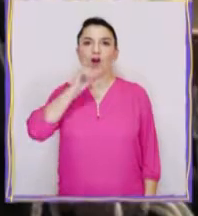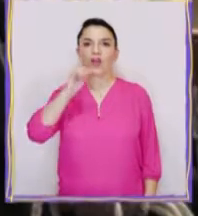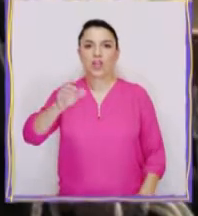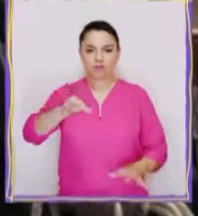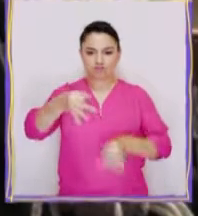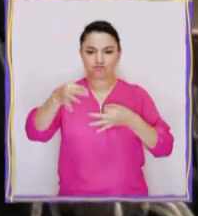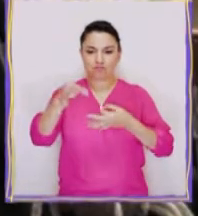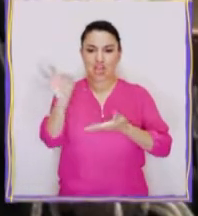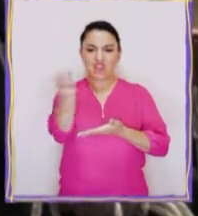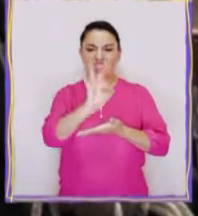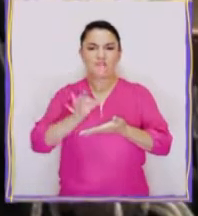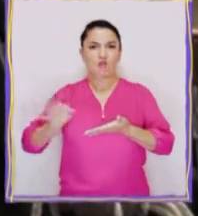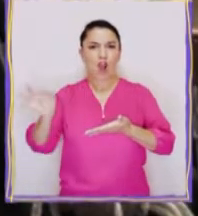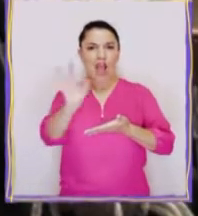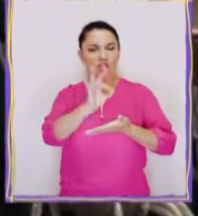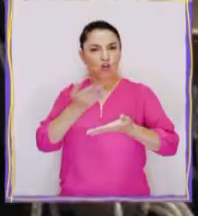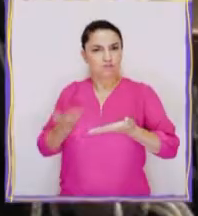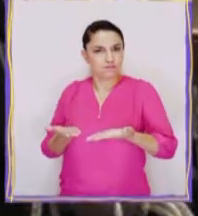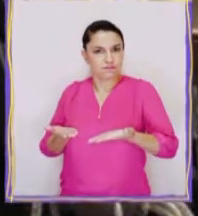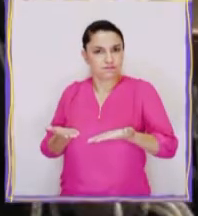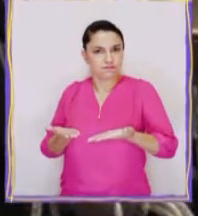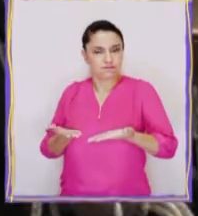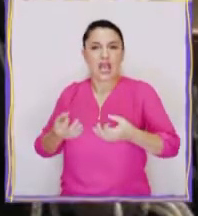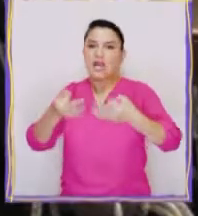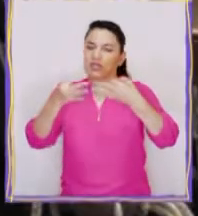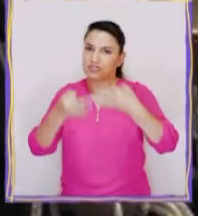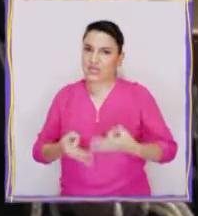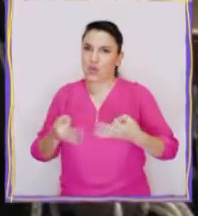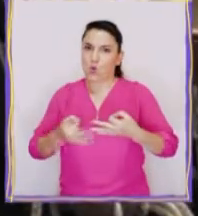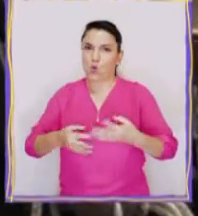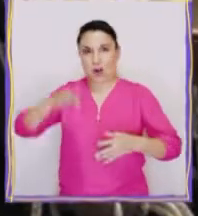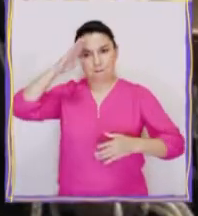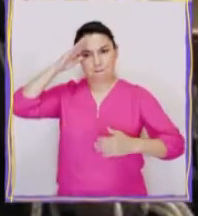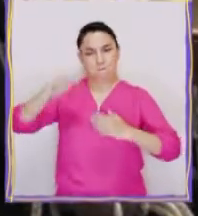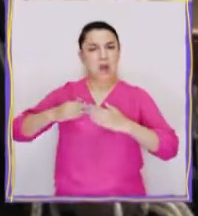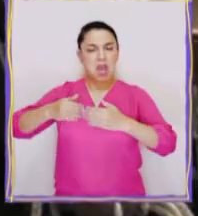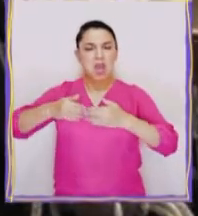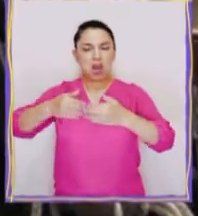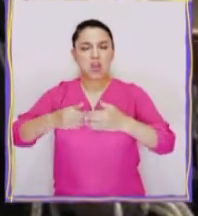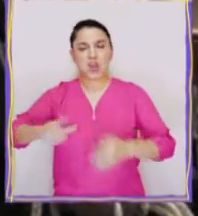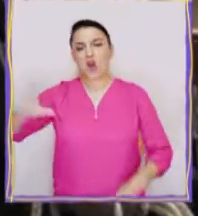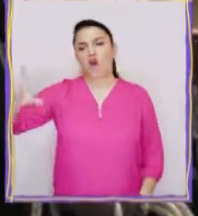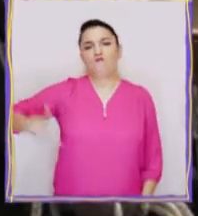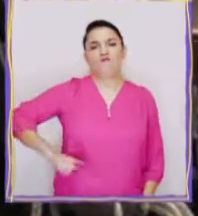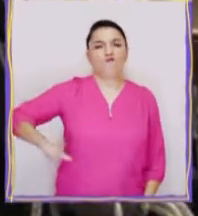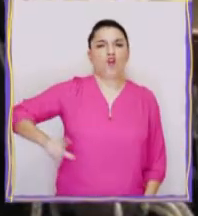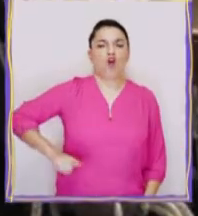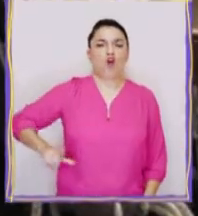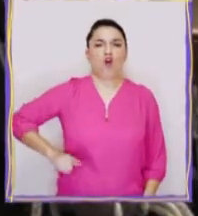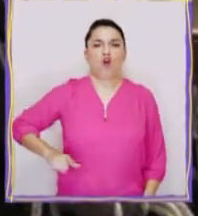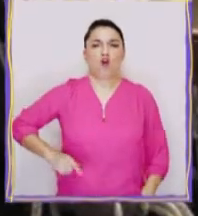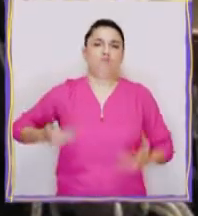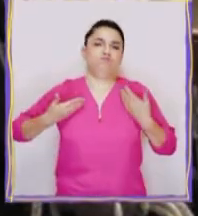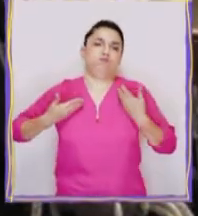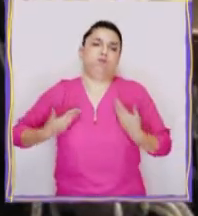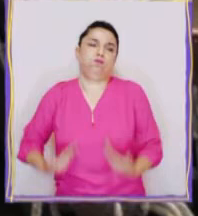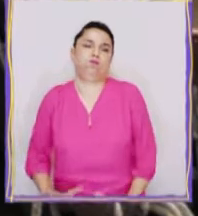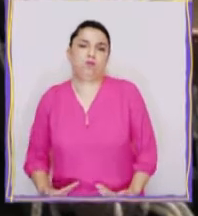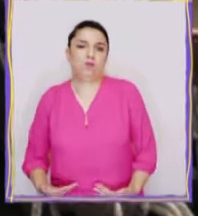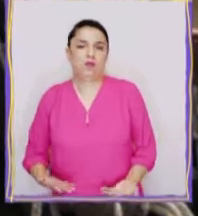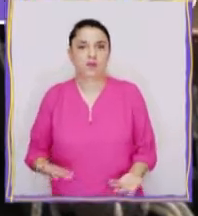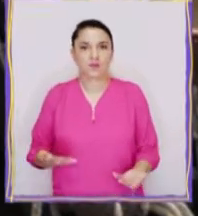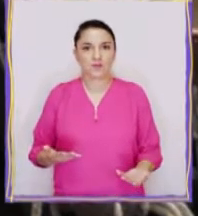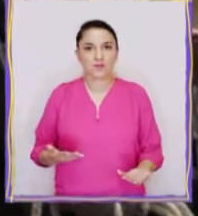¿Quién ha dibujado este portulano? De seguro fue un marino flojo que apenas se puede su cuerpo y apenas va con este